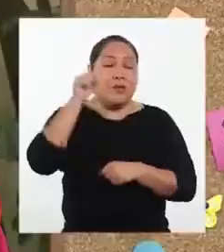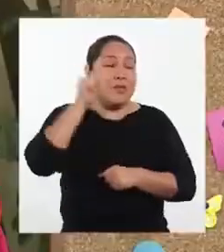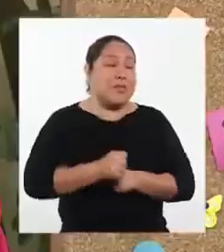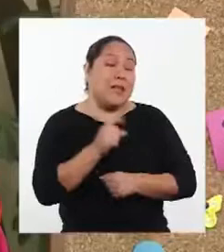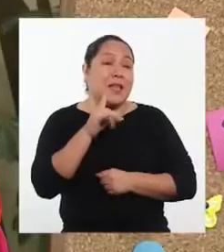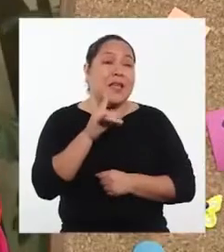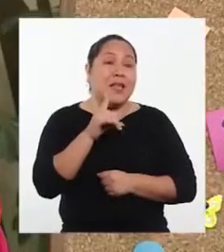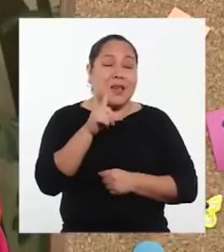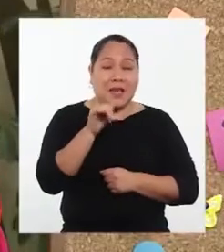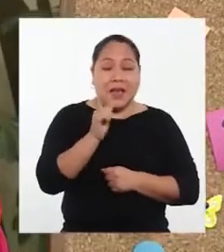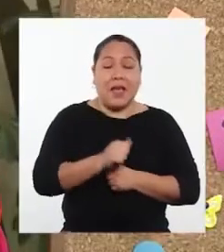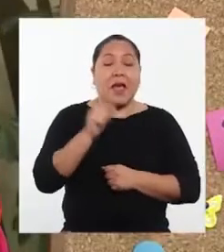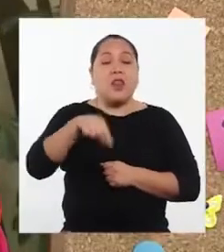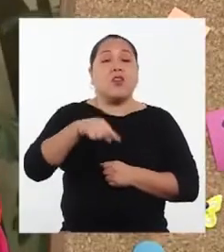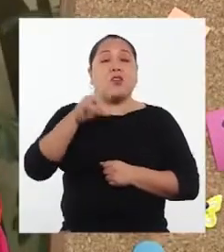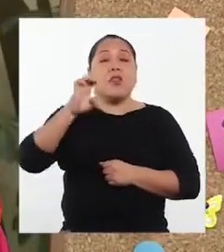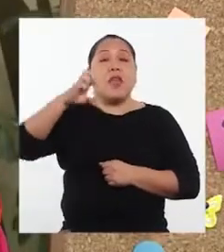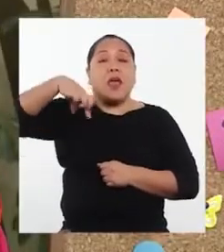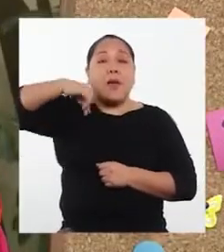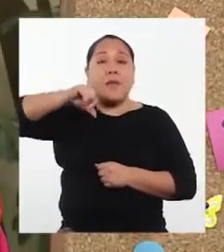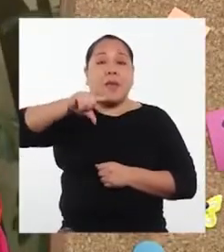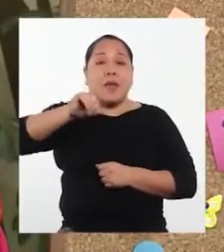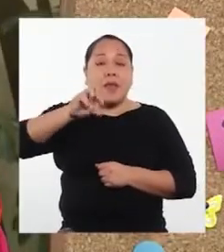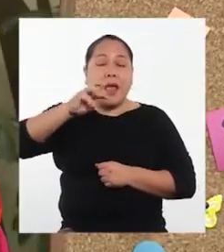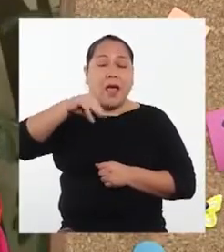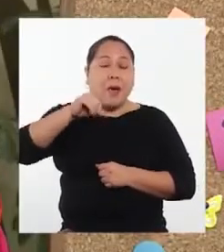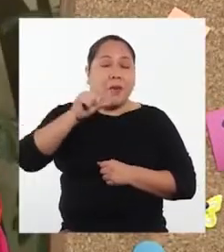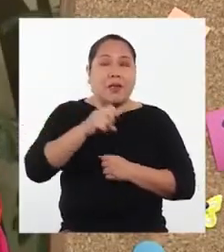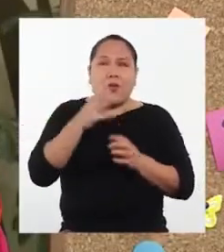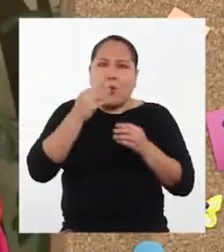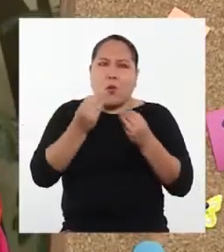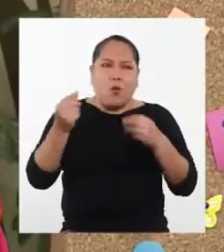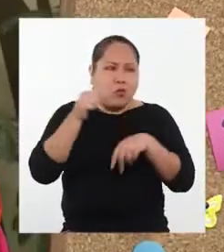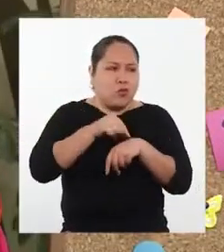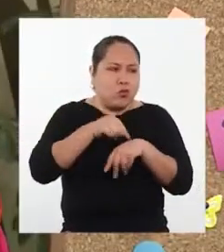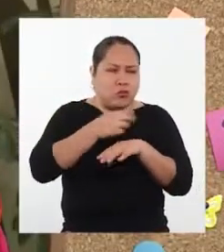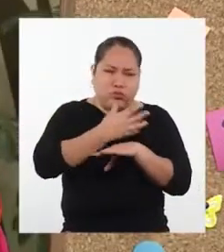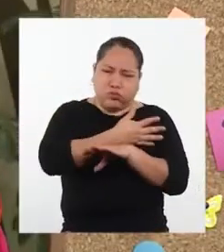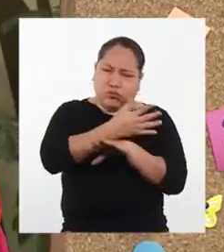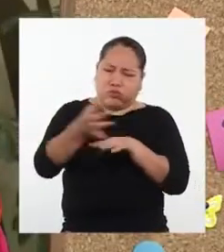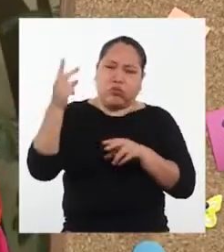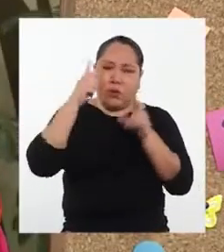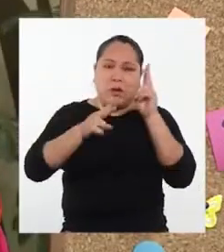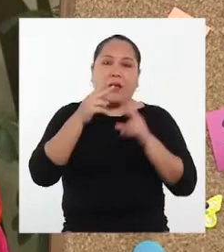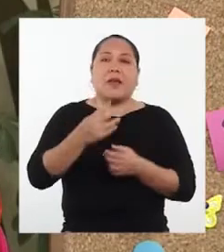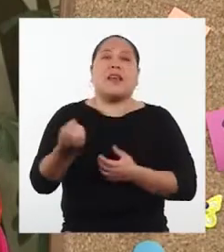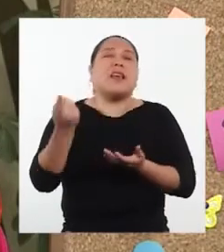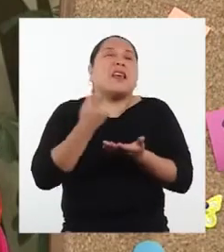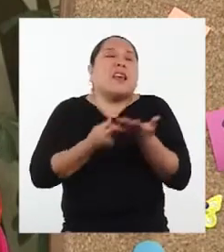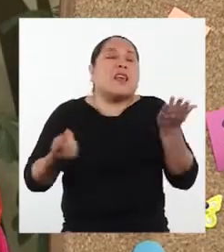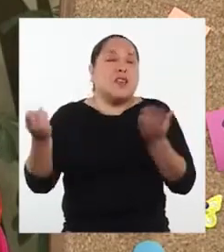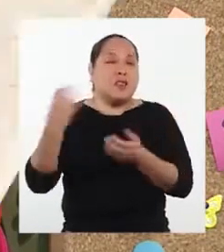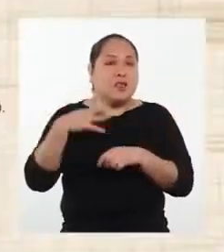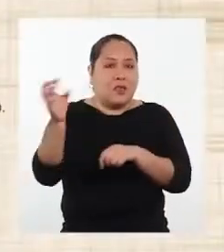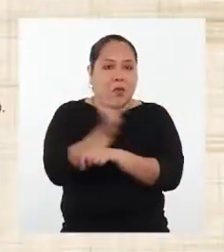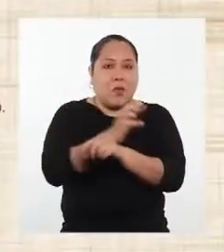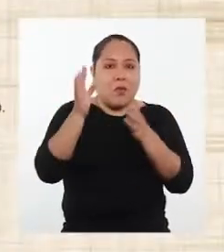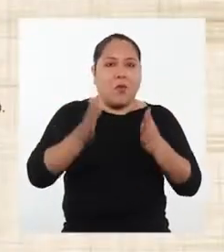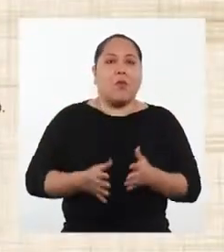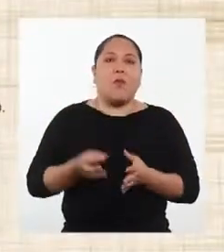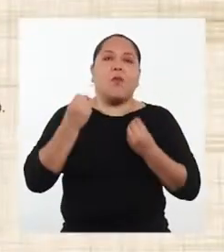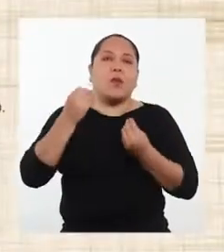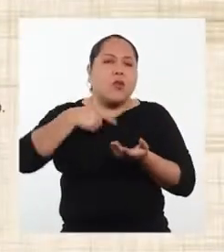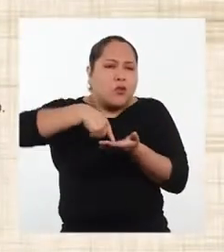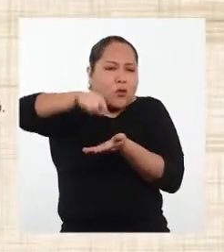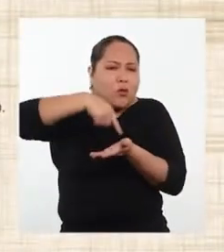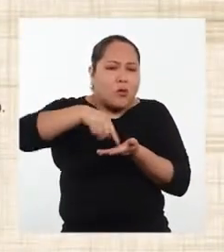tiempo. Sí, Lea. Los epigramas han estado entre nosotros hace mucho tiempo. Vamos a ver qué nos dice el poeta. ¿Por